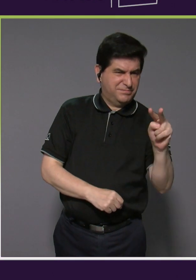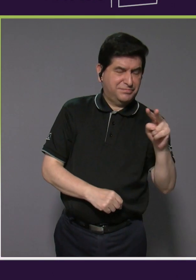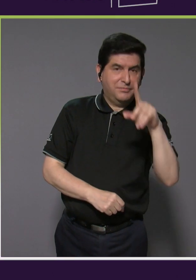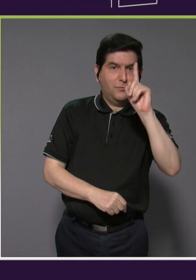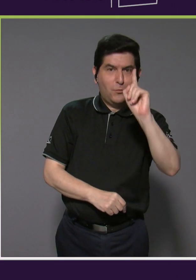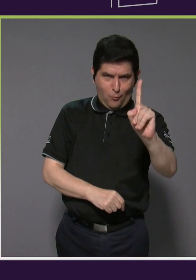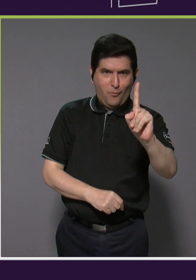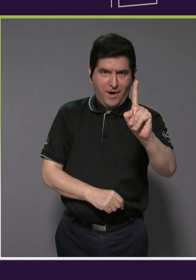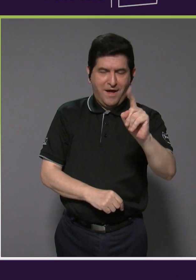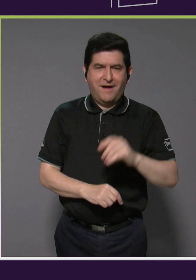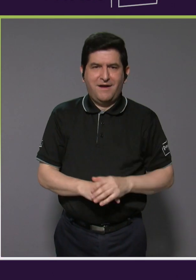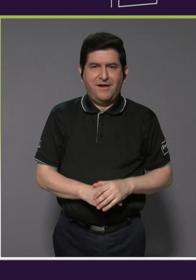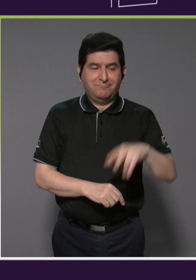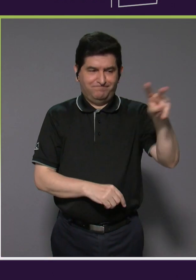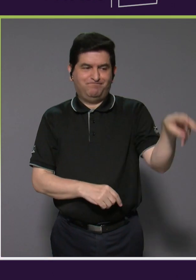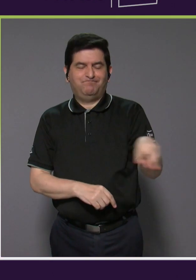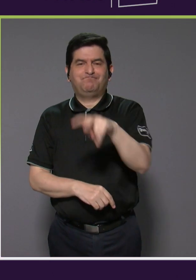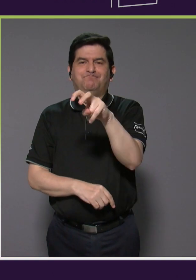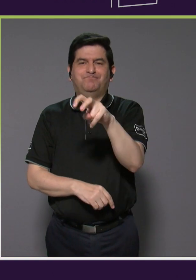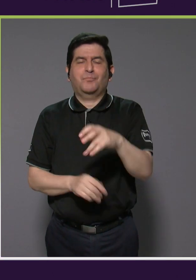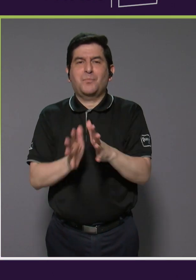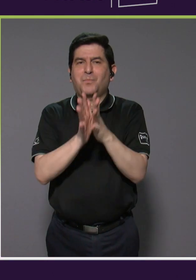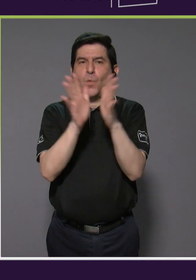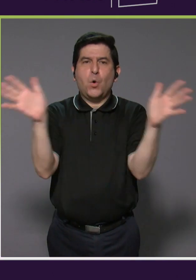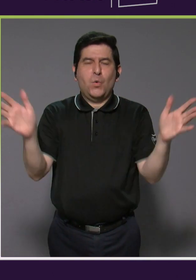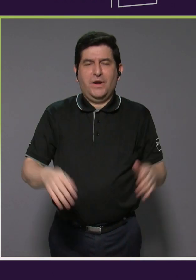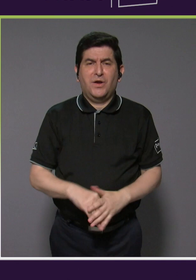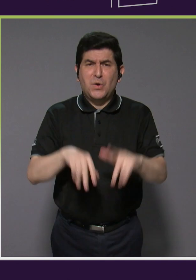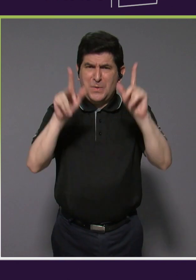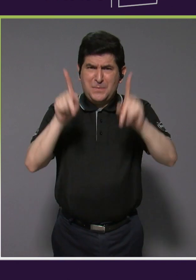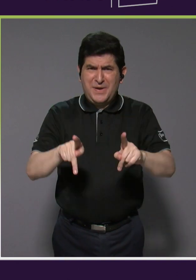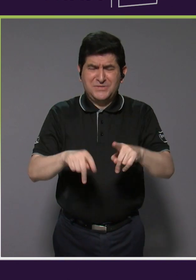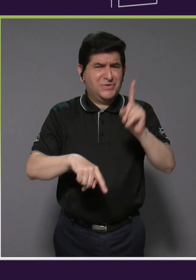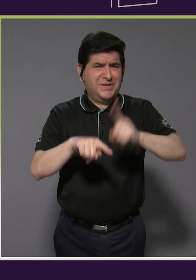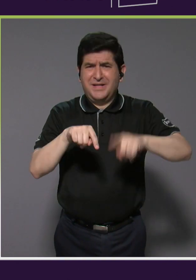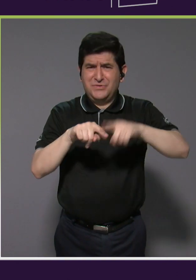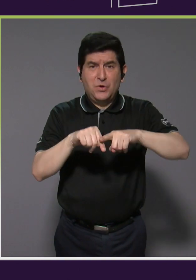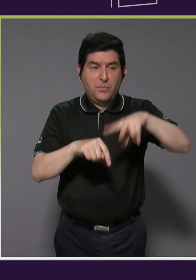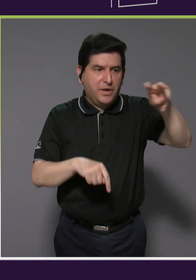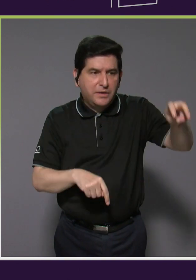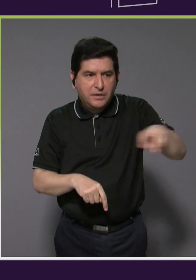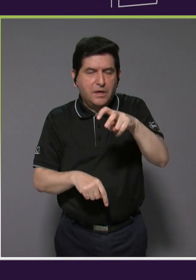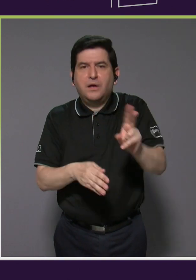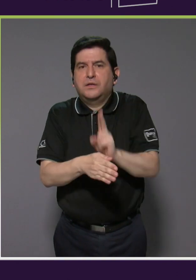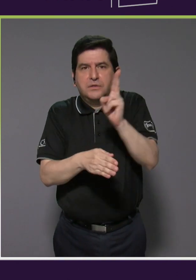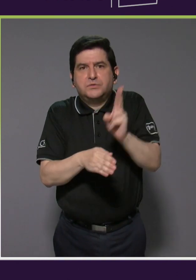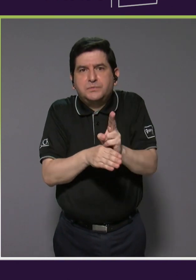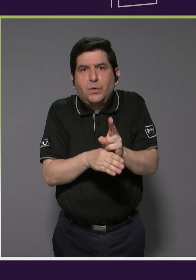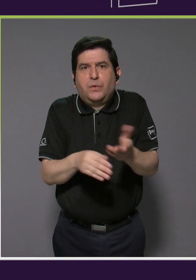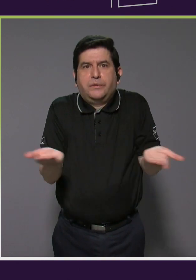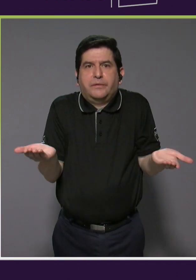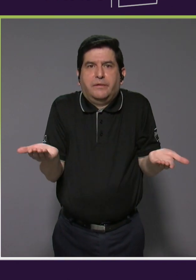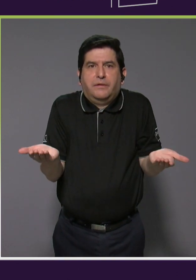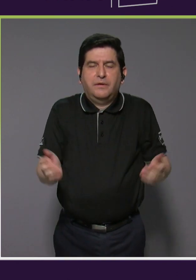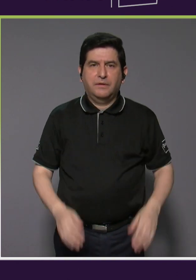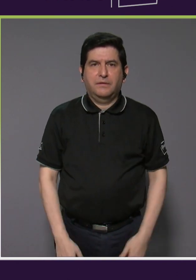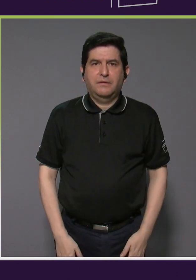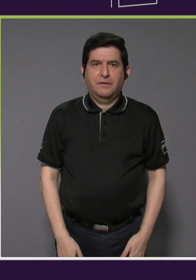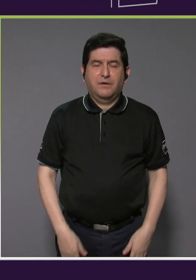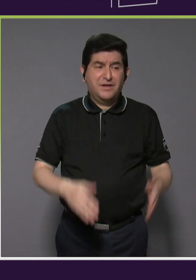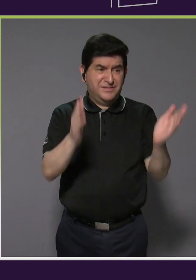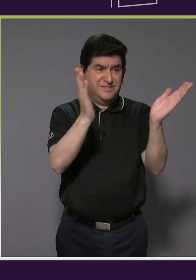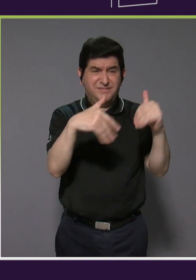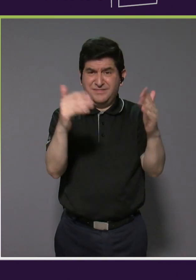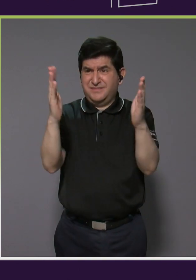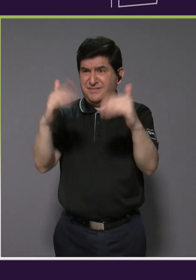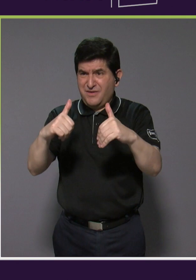esta, el transporte público. Si las personas no pueden trasladarse, no hay una